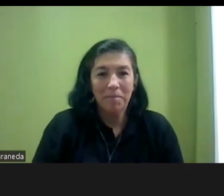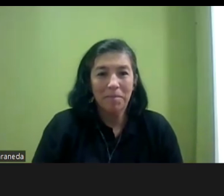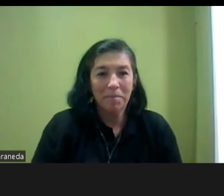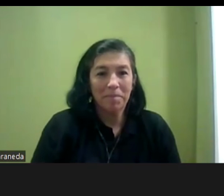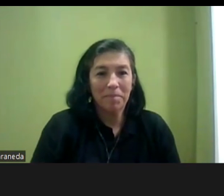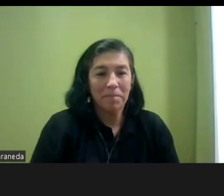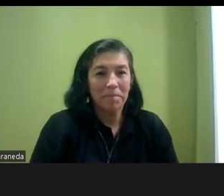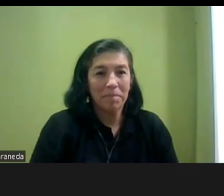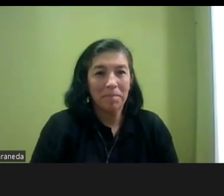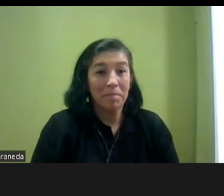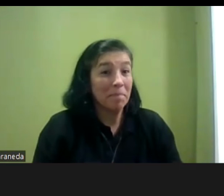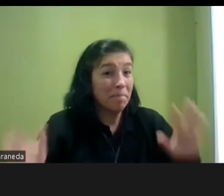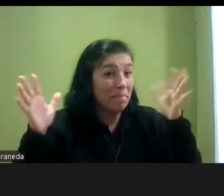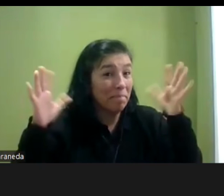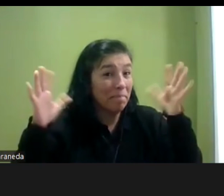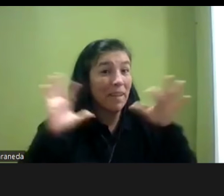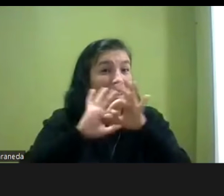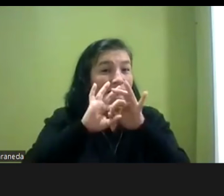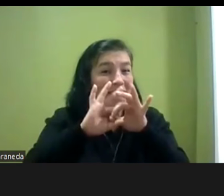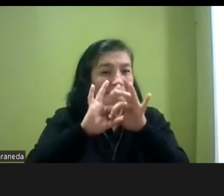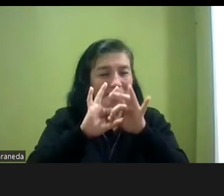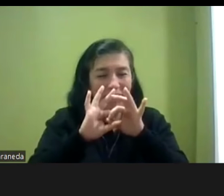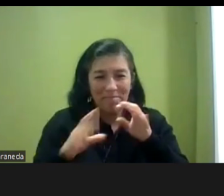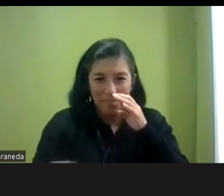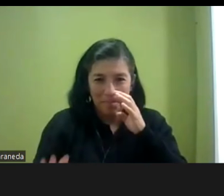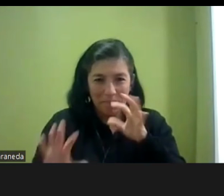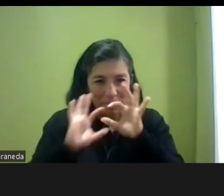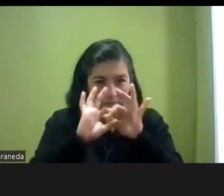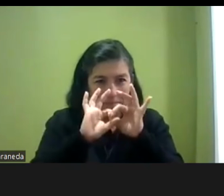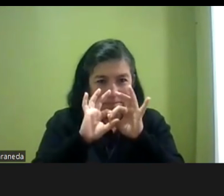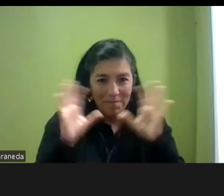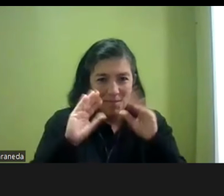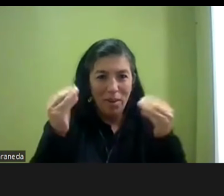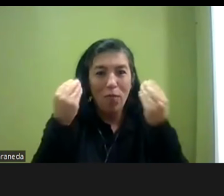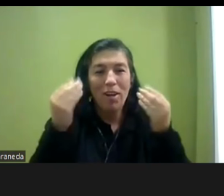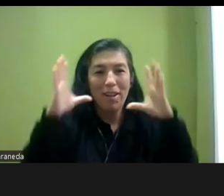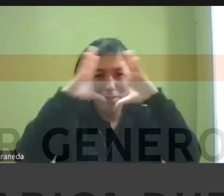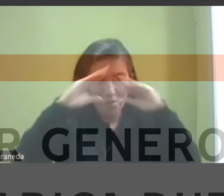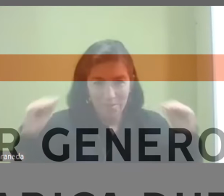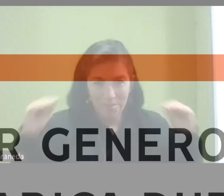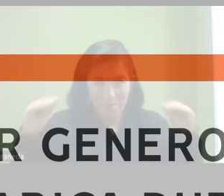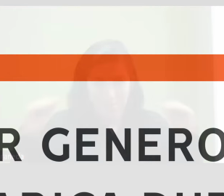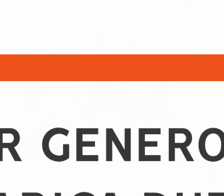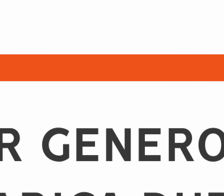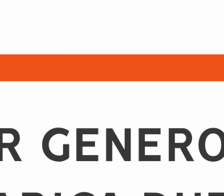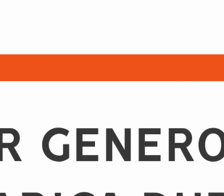Gracias a ustedes. Muchas gracias. Buenas noches a Chao, todos. buenas noches.